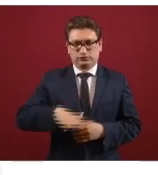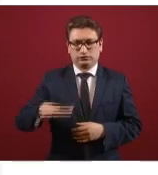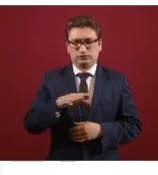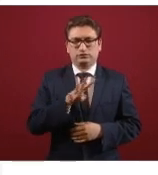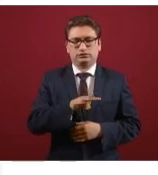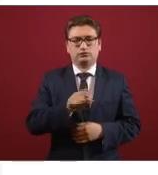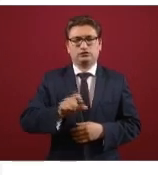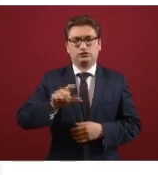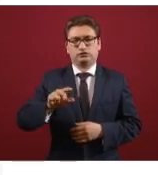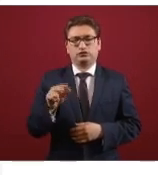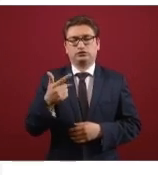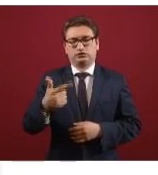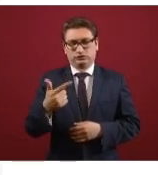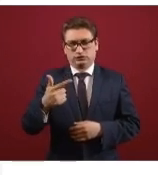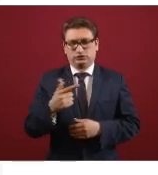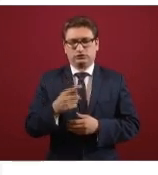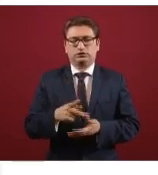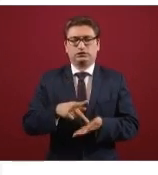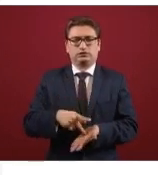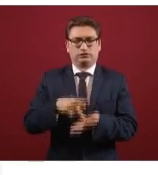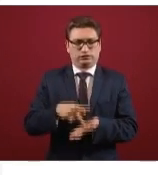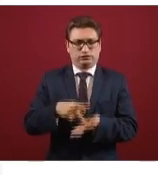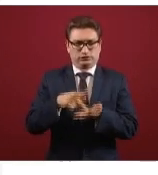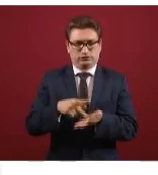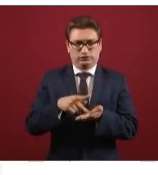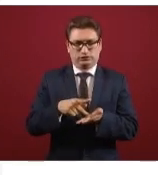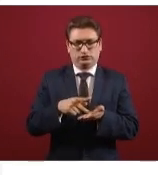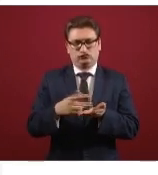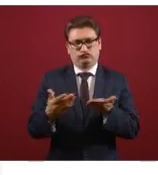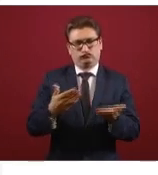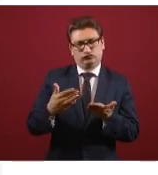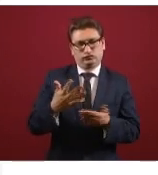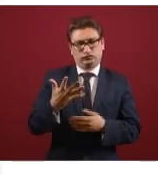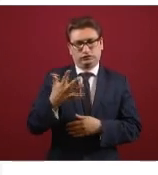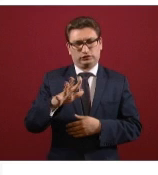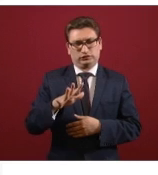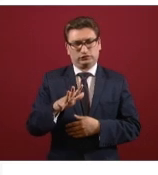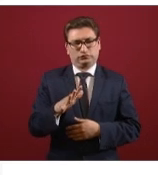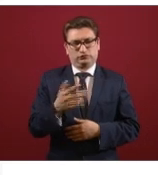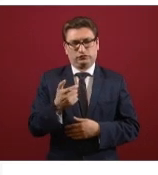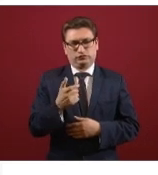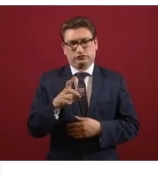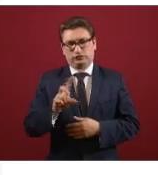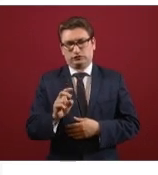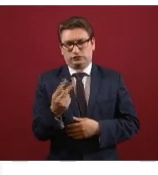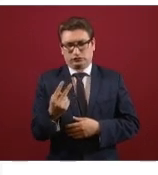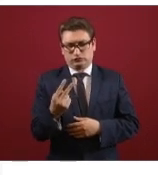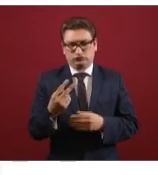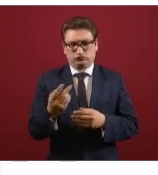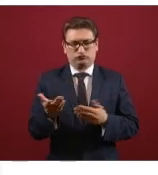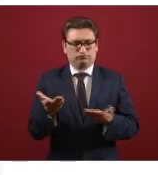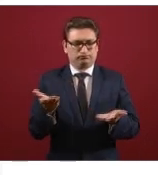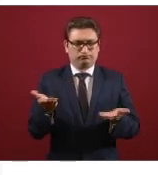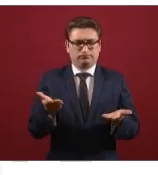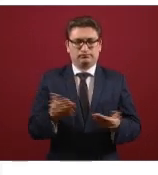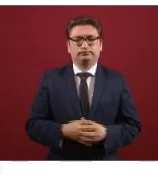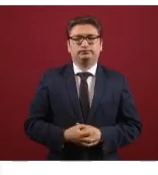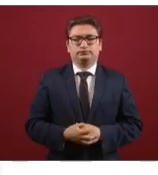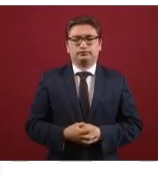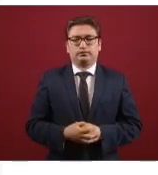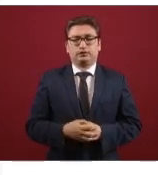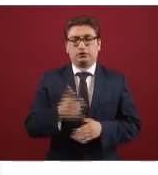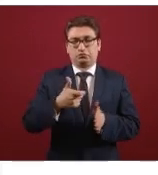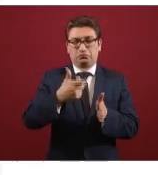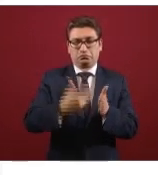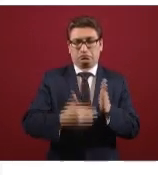con 87 centavos por kilo y un margen de 10 pesos 32 centavos mientras